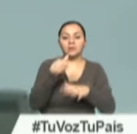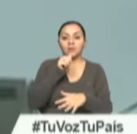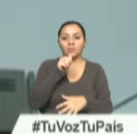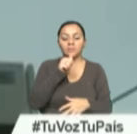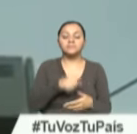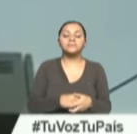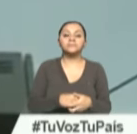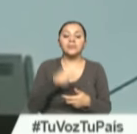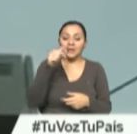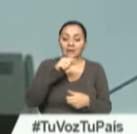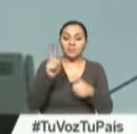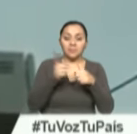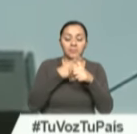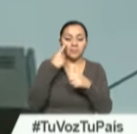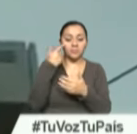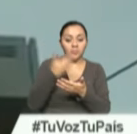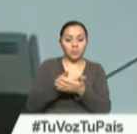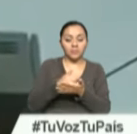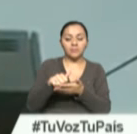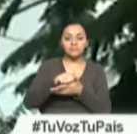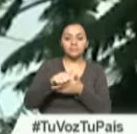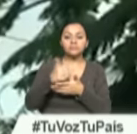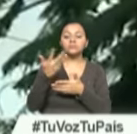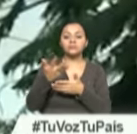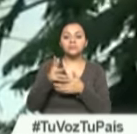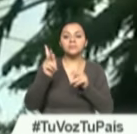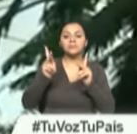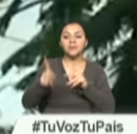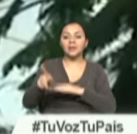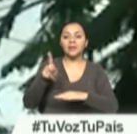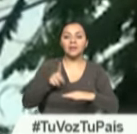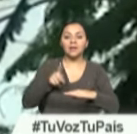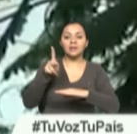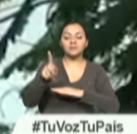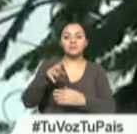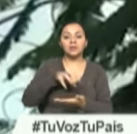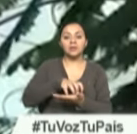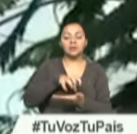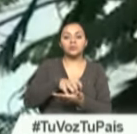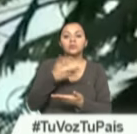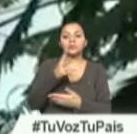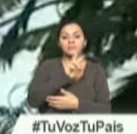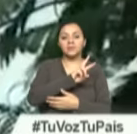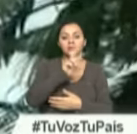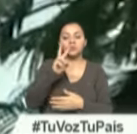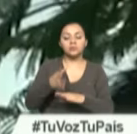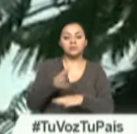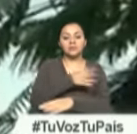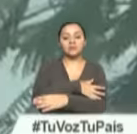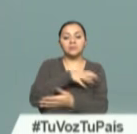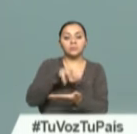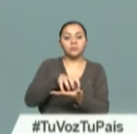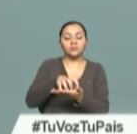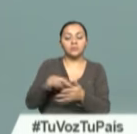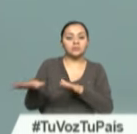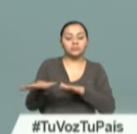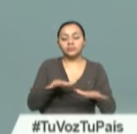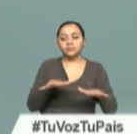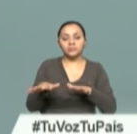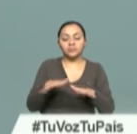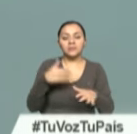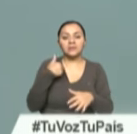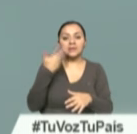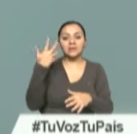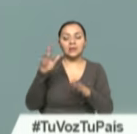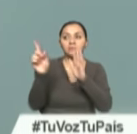represas. Esta primera prueba se llevó a cabo en el cantón Pedernales, que es parte de los 22 cantones de la provincia manabita que cuentan